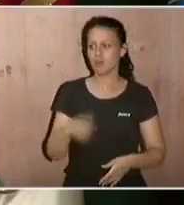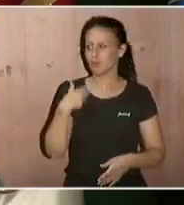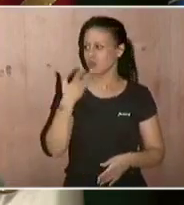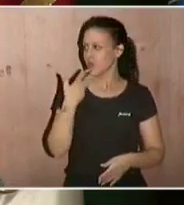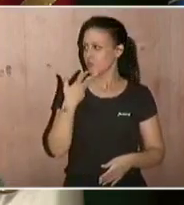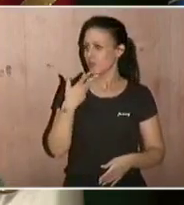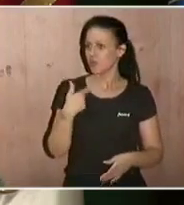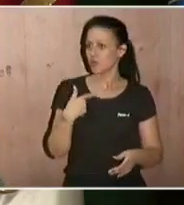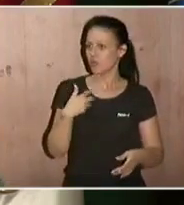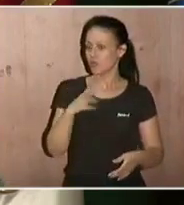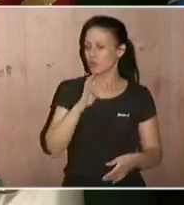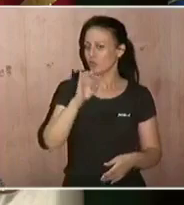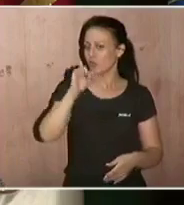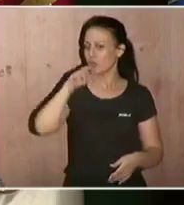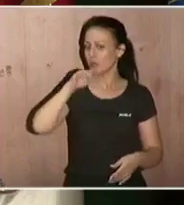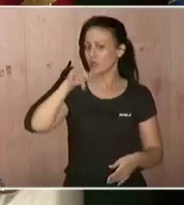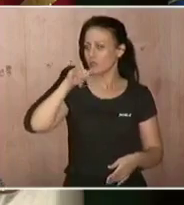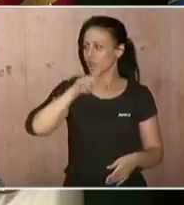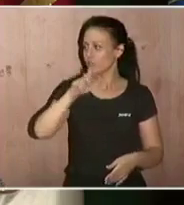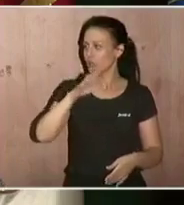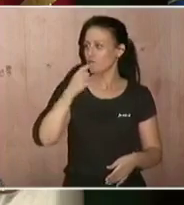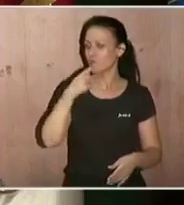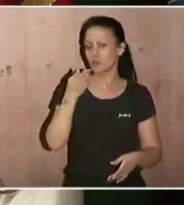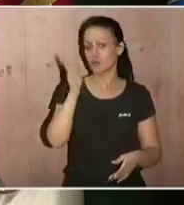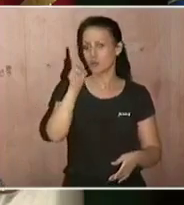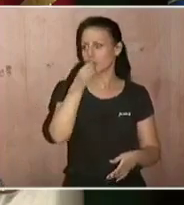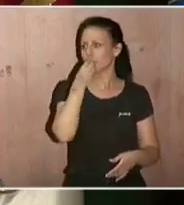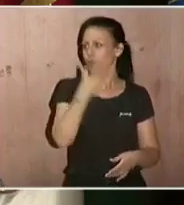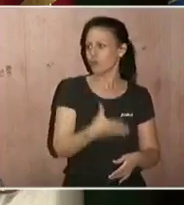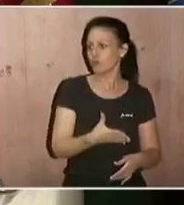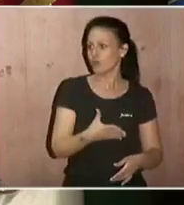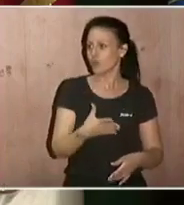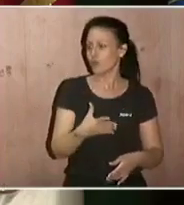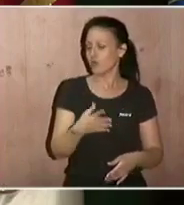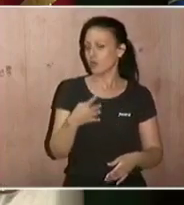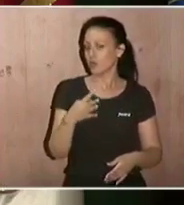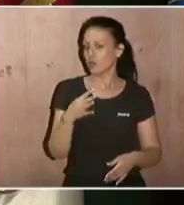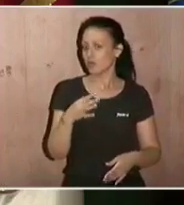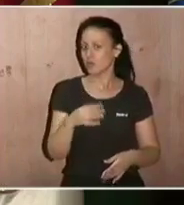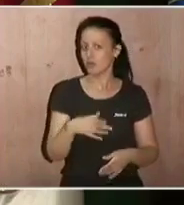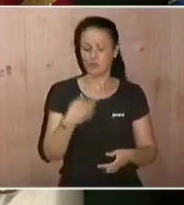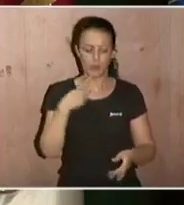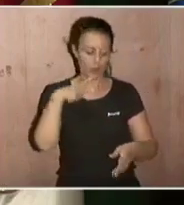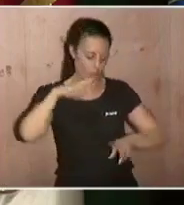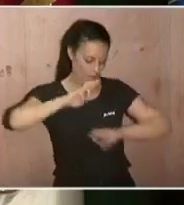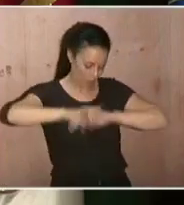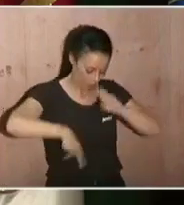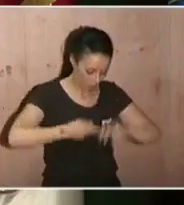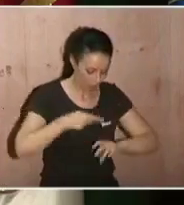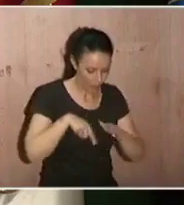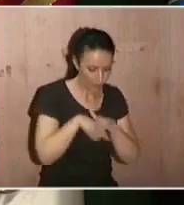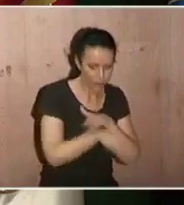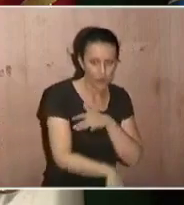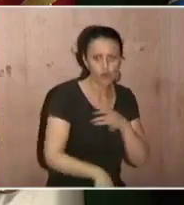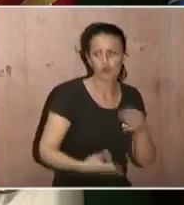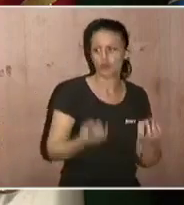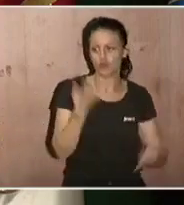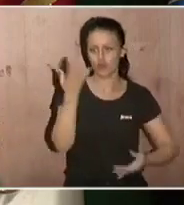Retortillo, que serían el prototipo de los buenos maestros, igual que Enterría, renovador profundo, dinamizador de